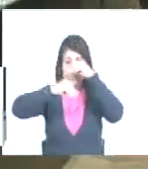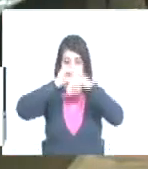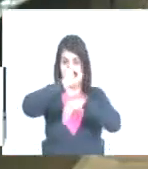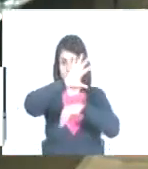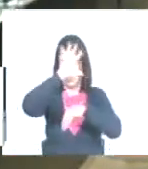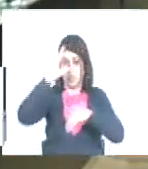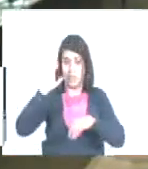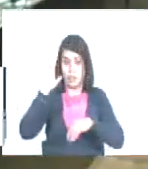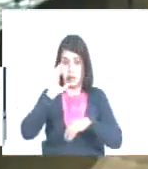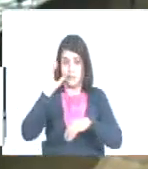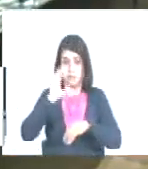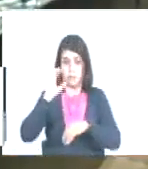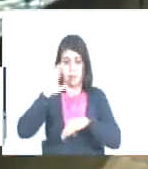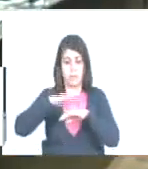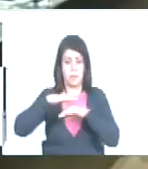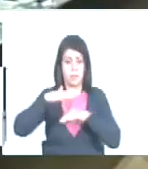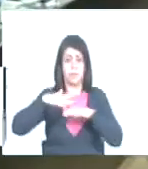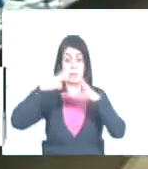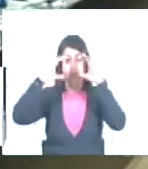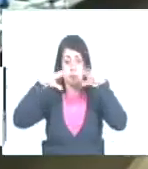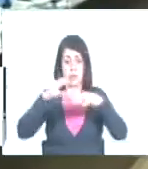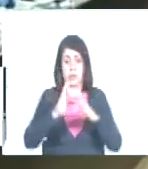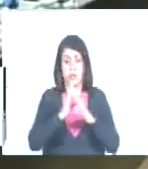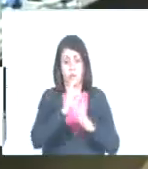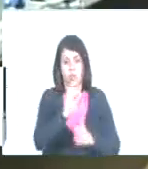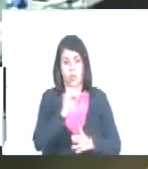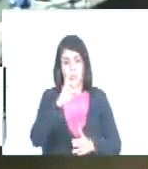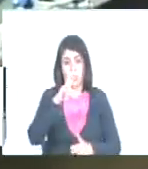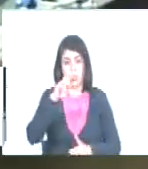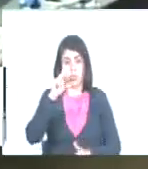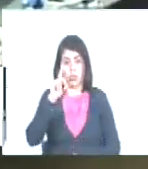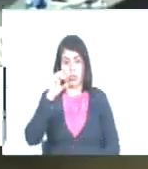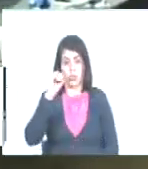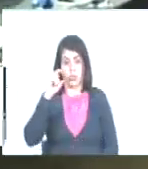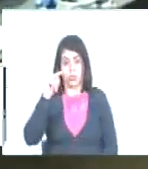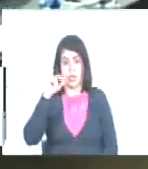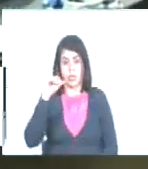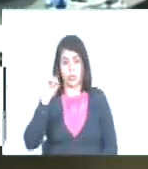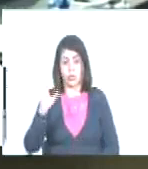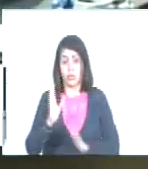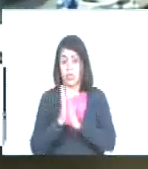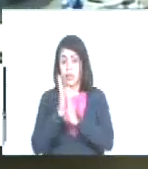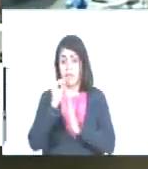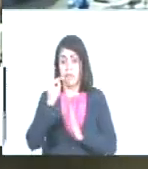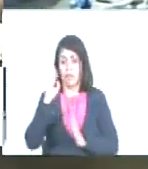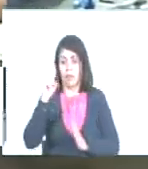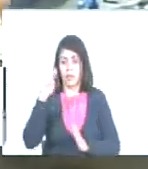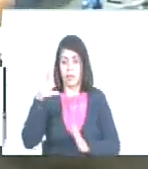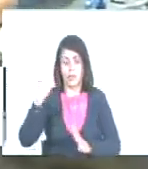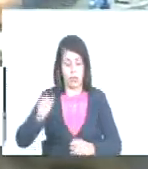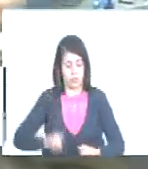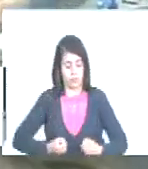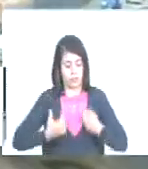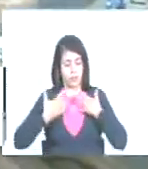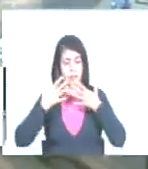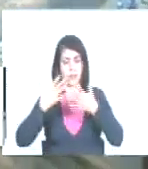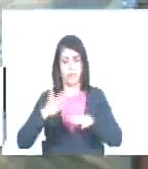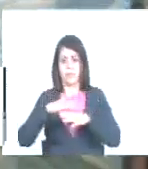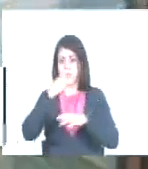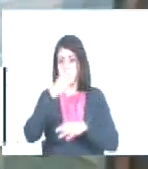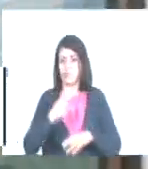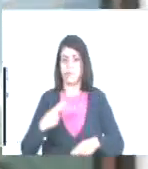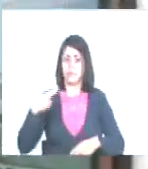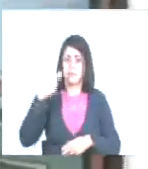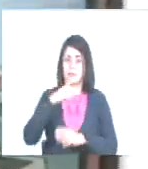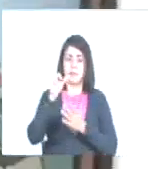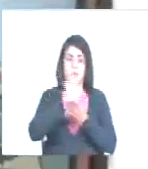cielo de Caracas con el cordonazo de San Francisco, demostrando el ímpetu combativo, el compromiso